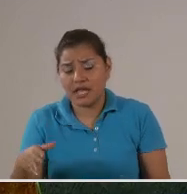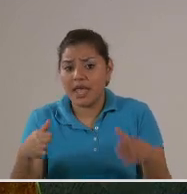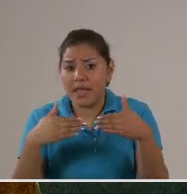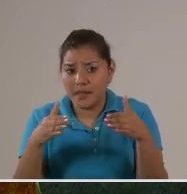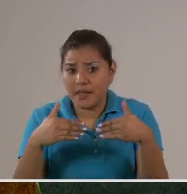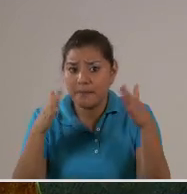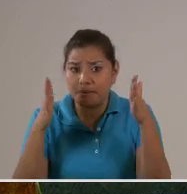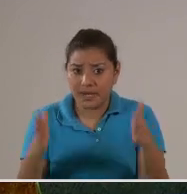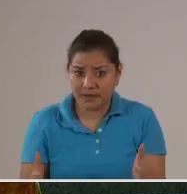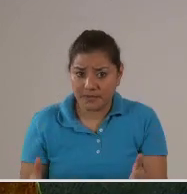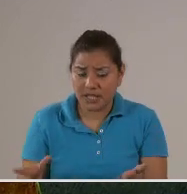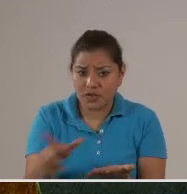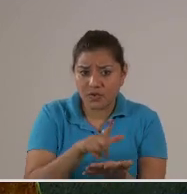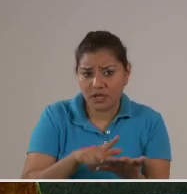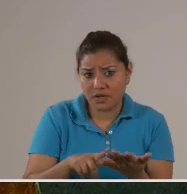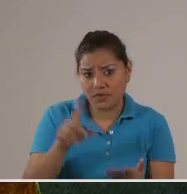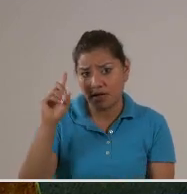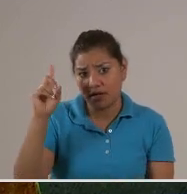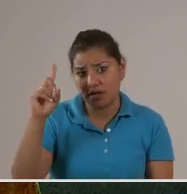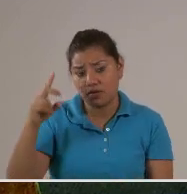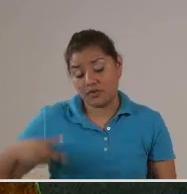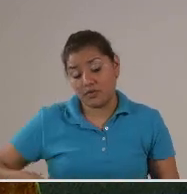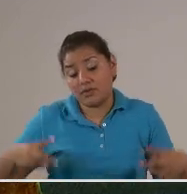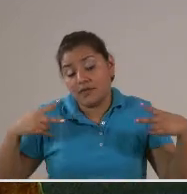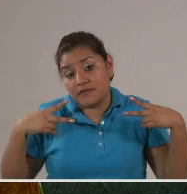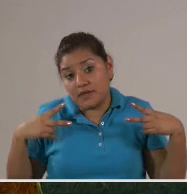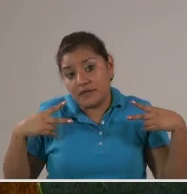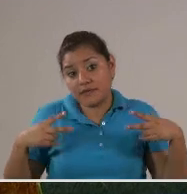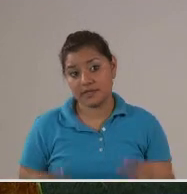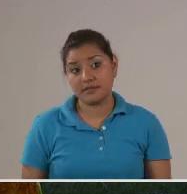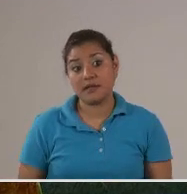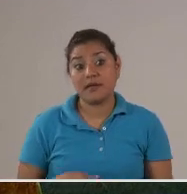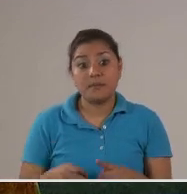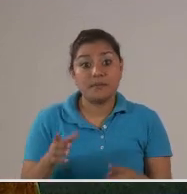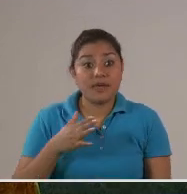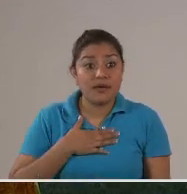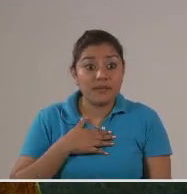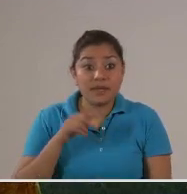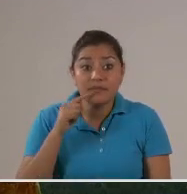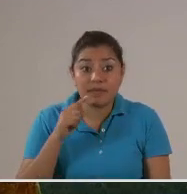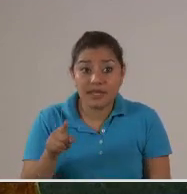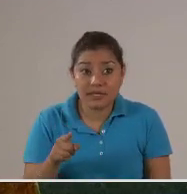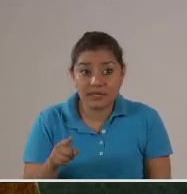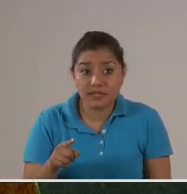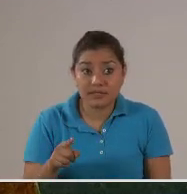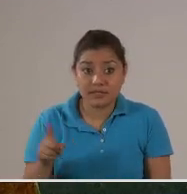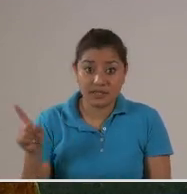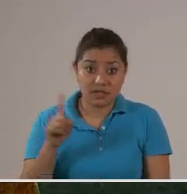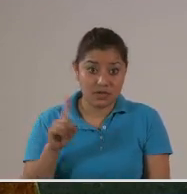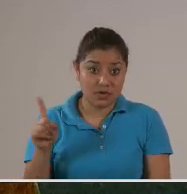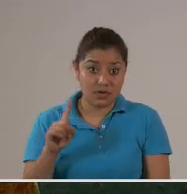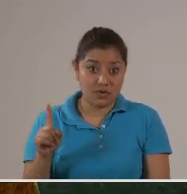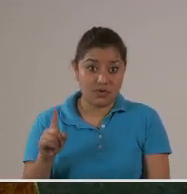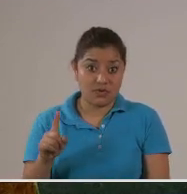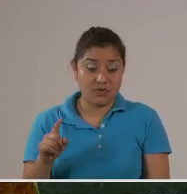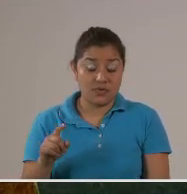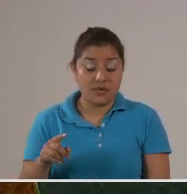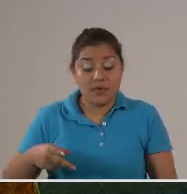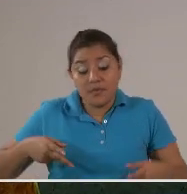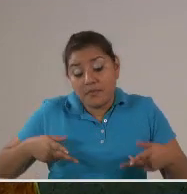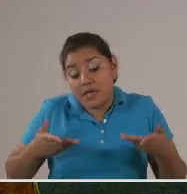lugar en donde vives pero es que me dicen aquí fíjese hermano y no me dan